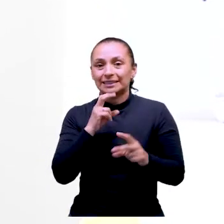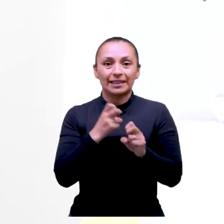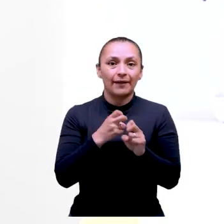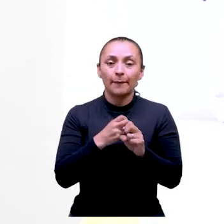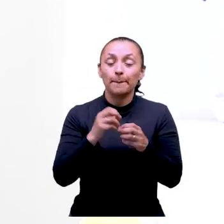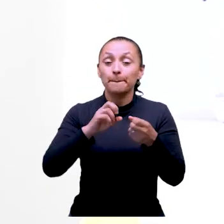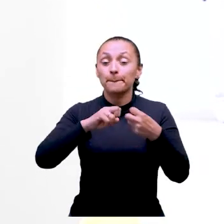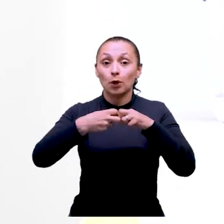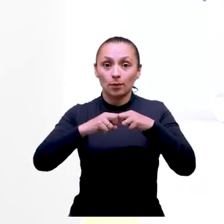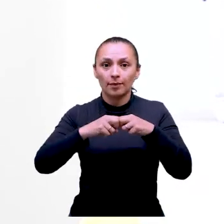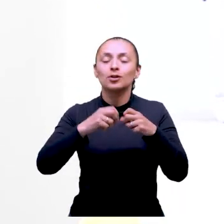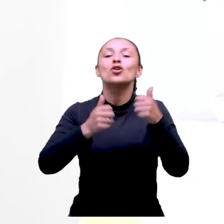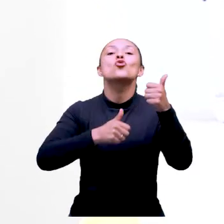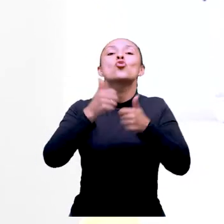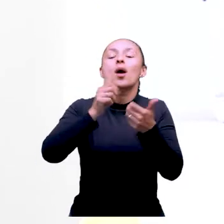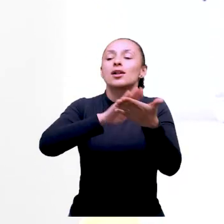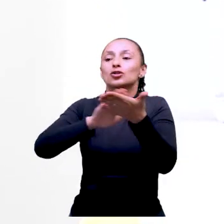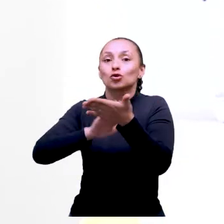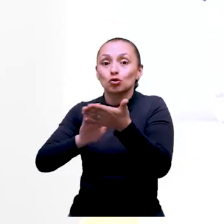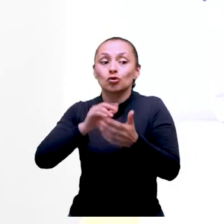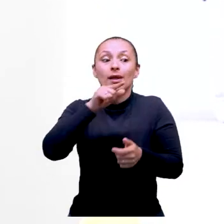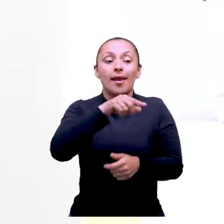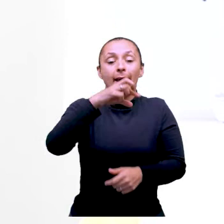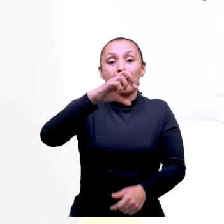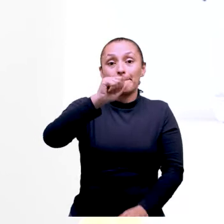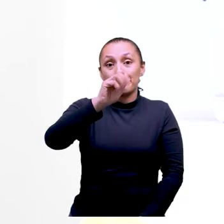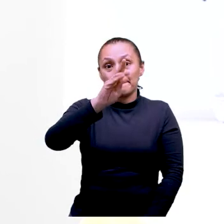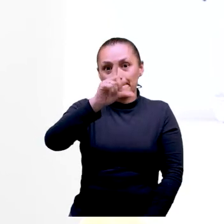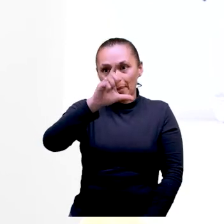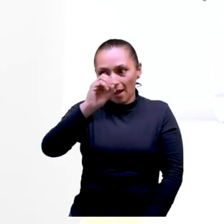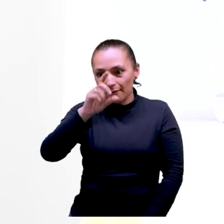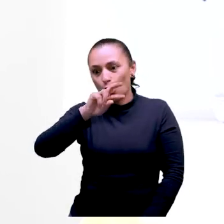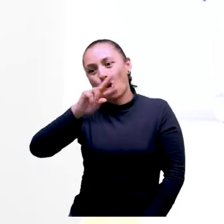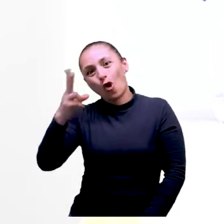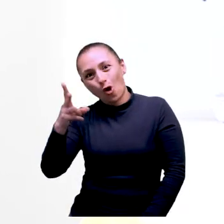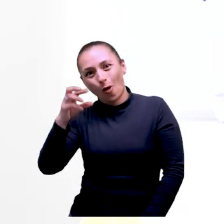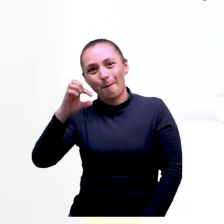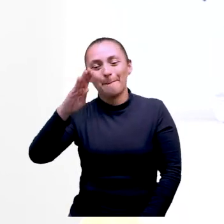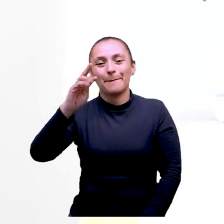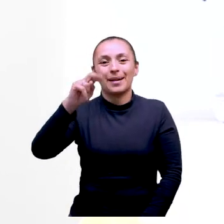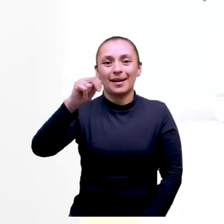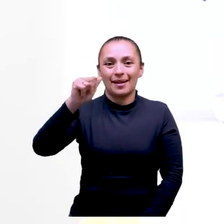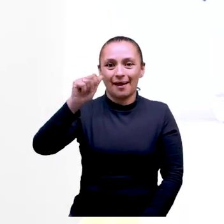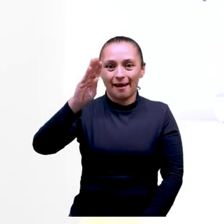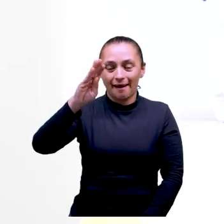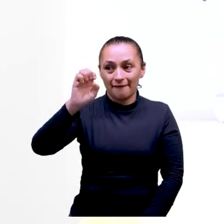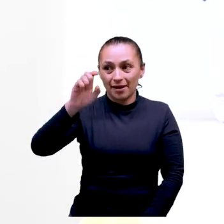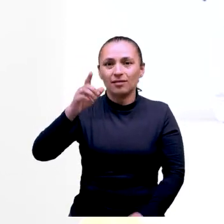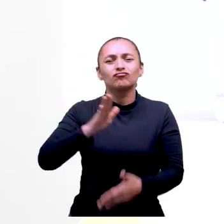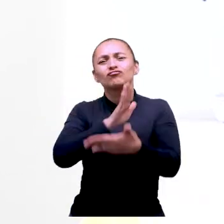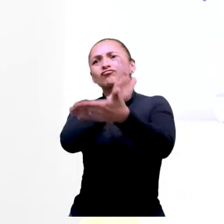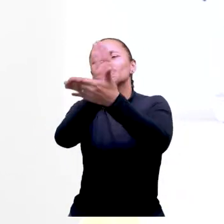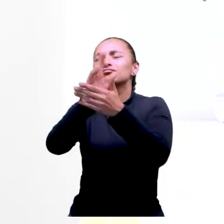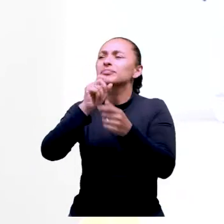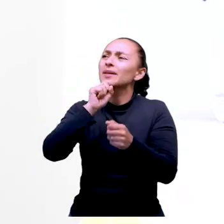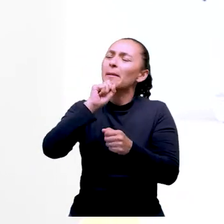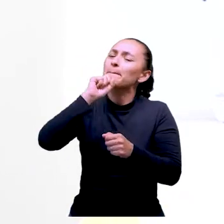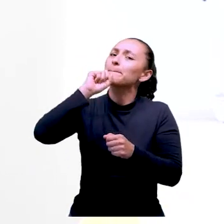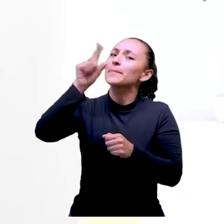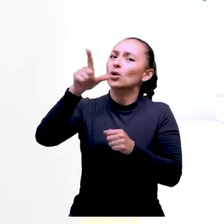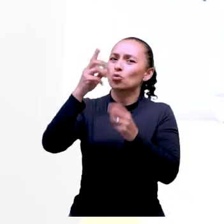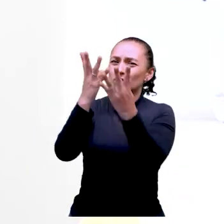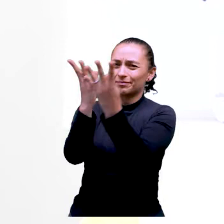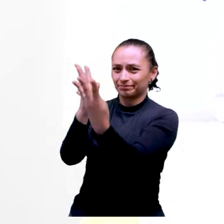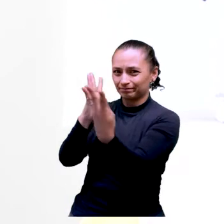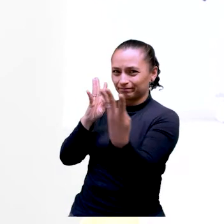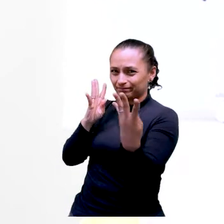y por eso se resolvió que pablo una vez con algunos otros subieran a jerusalén a consultar